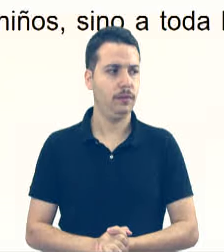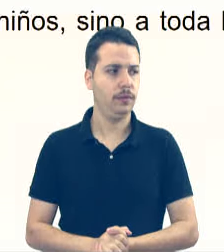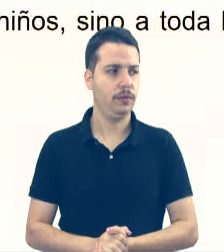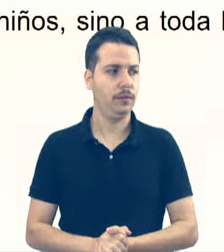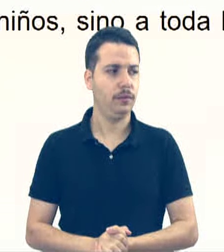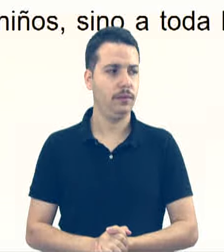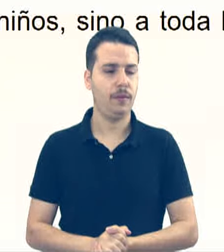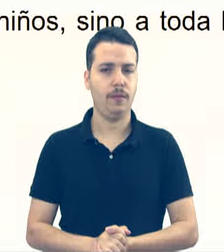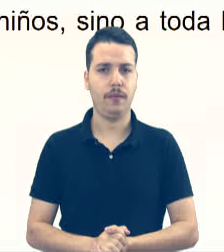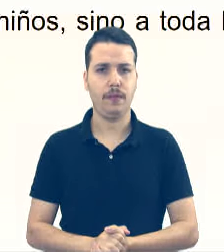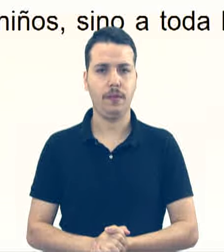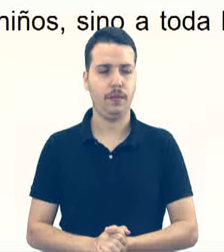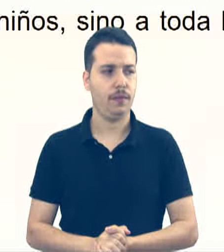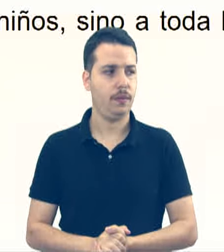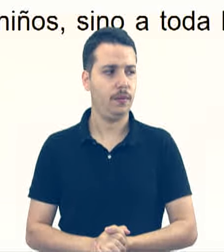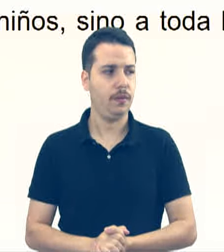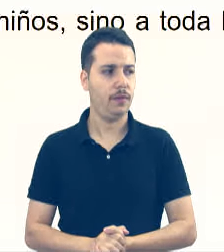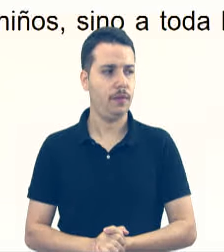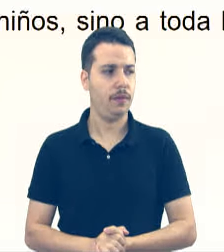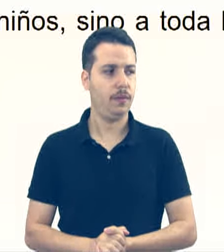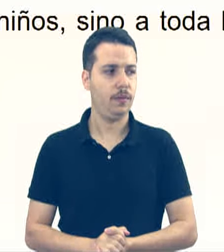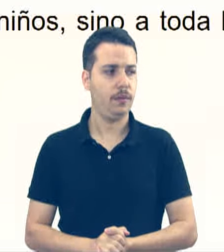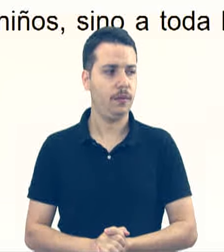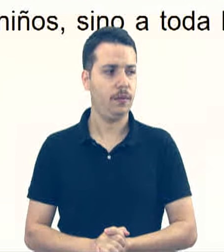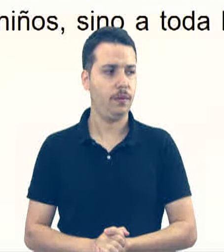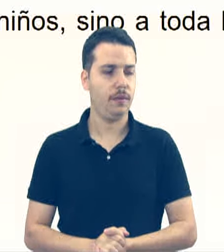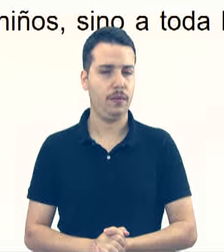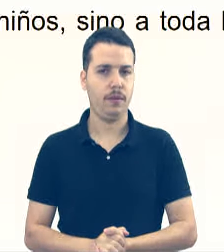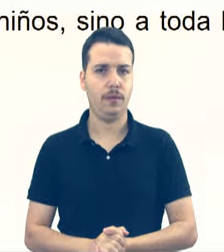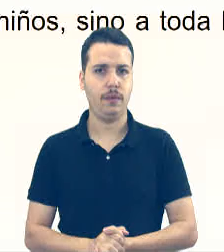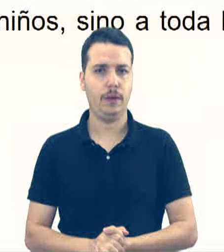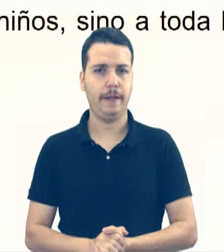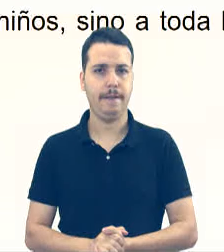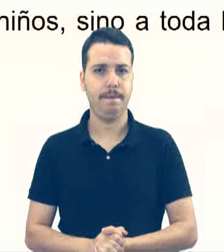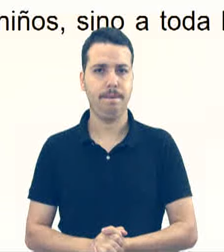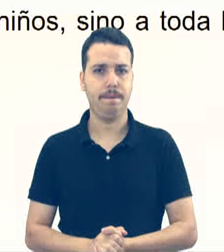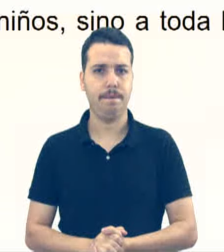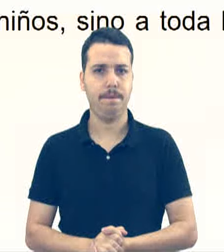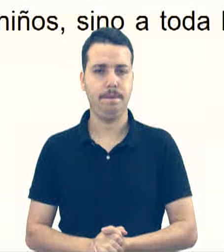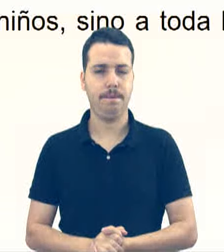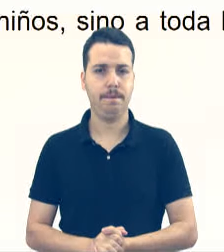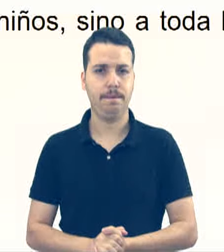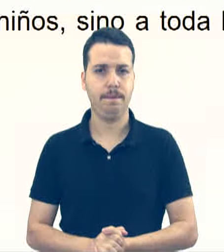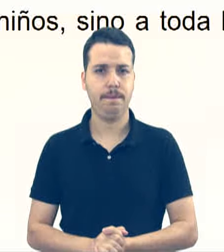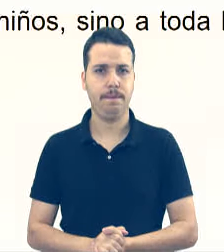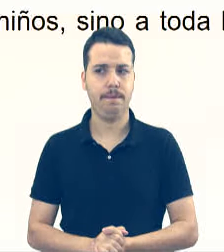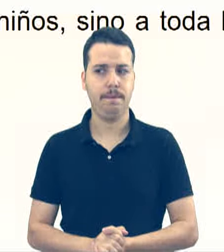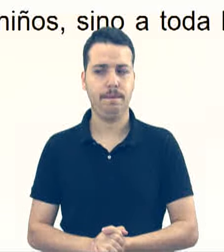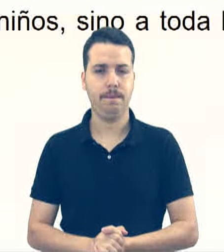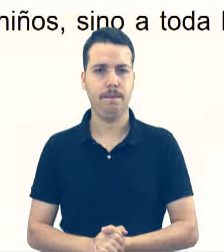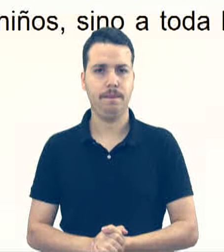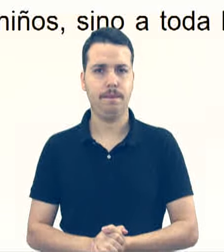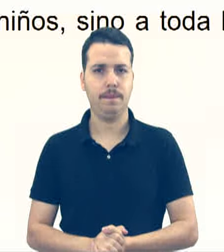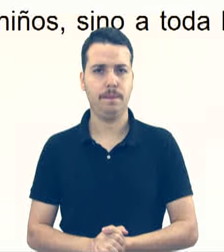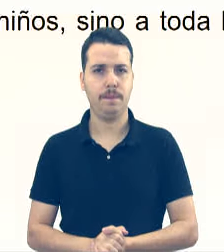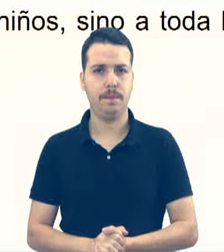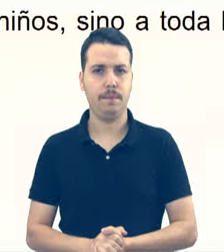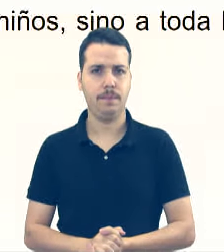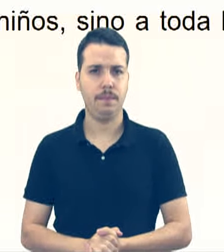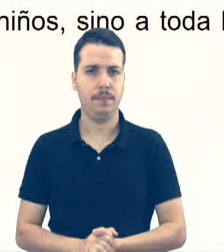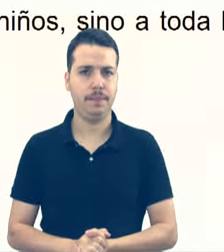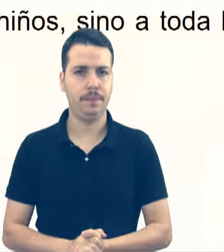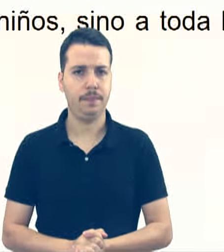hogares. Apareceram nuevas modalidades adictivas. La que parece